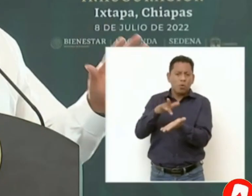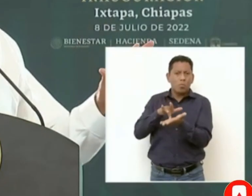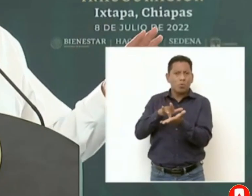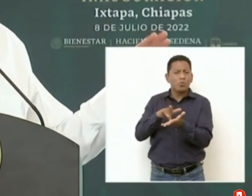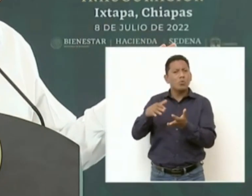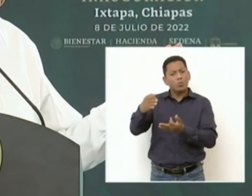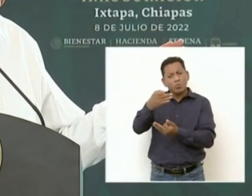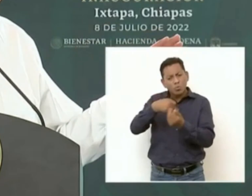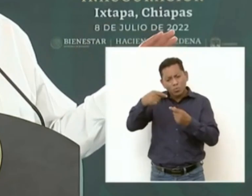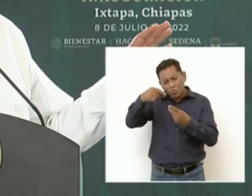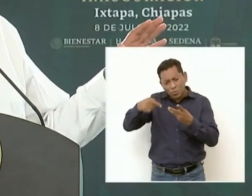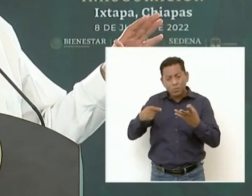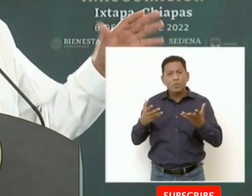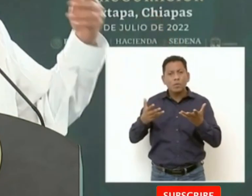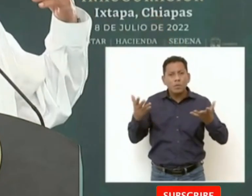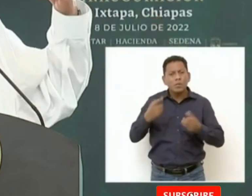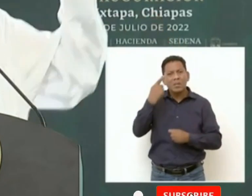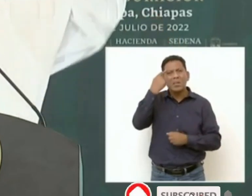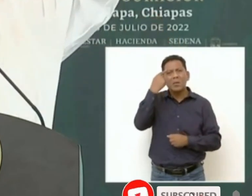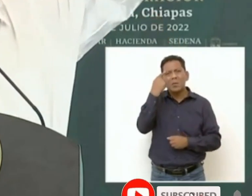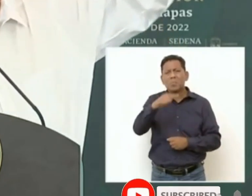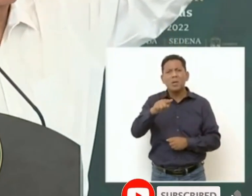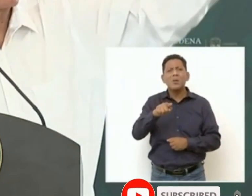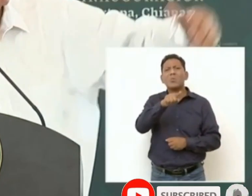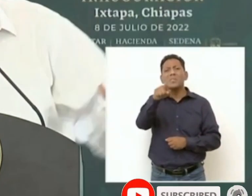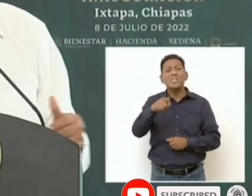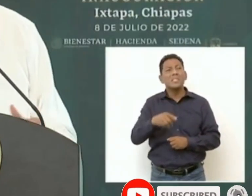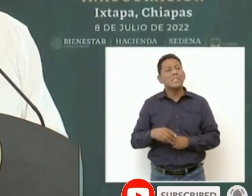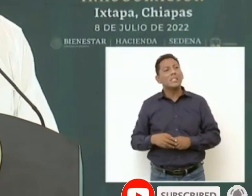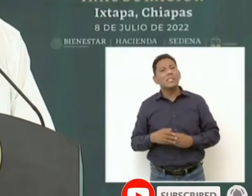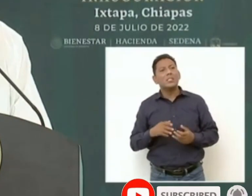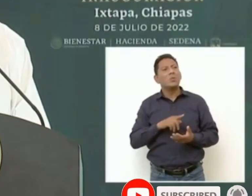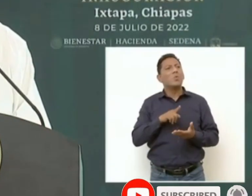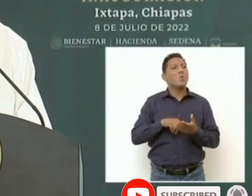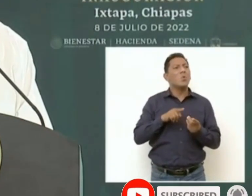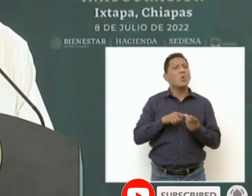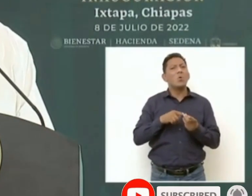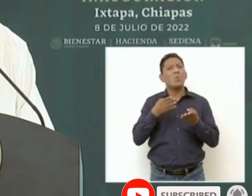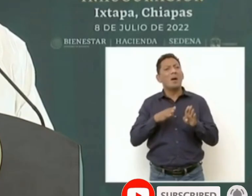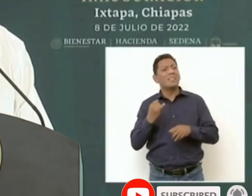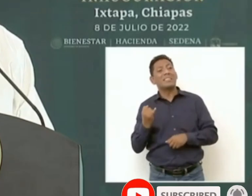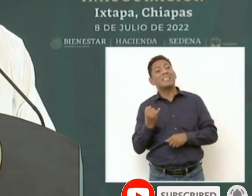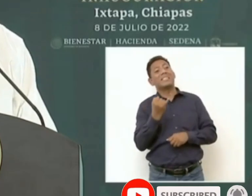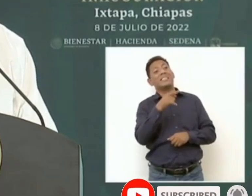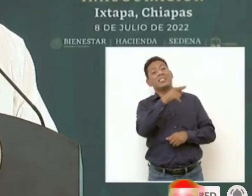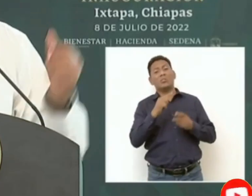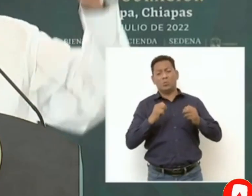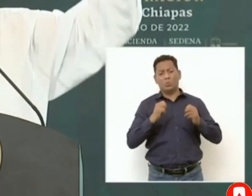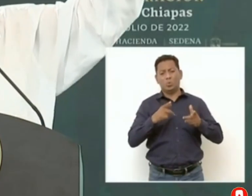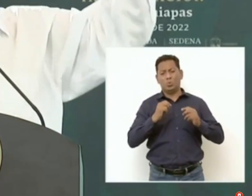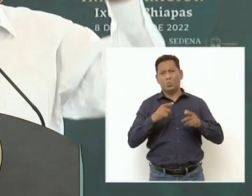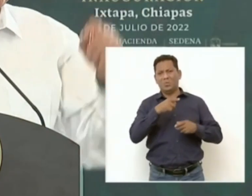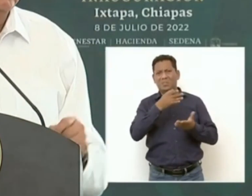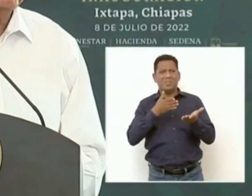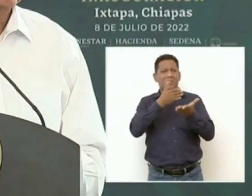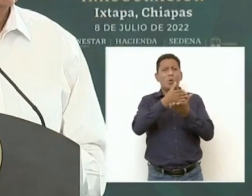Todo esto se está haciendo para que no tengan que ir a Tuxtla o